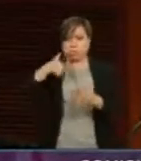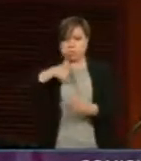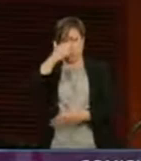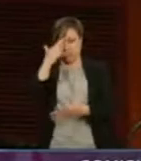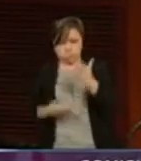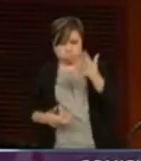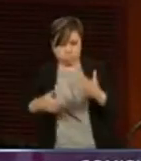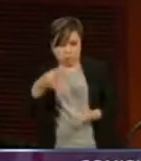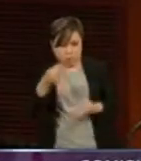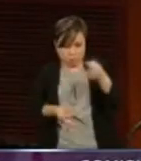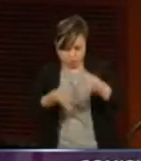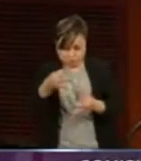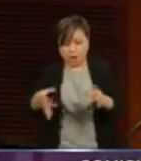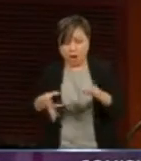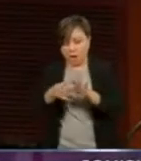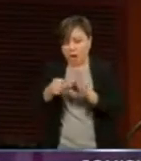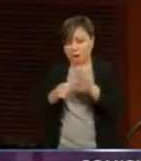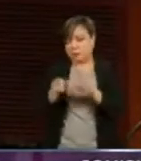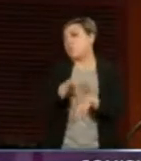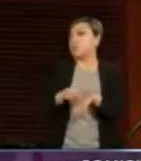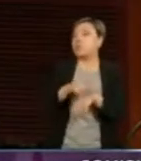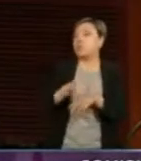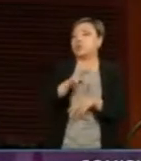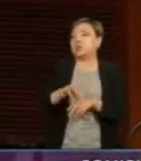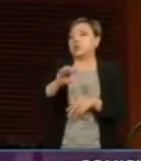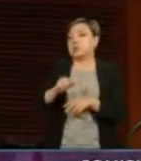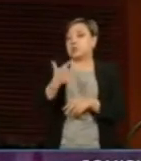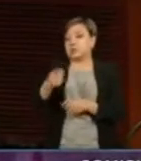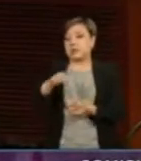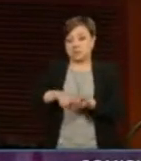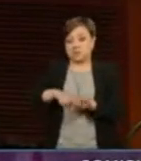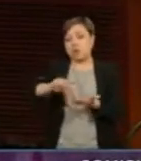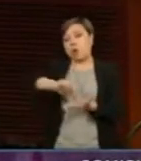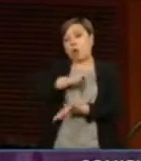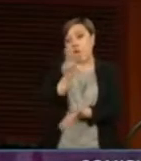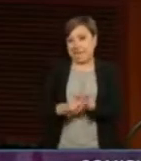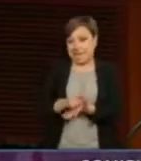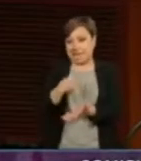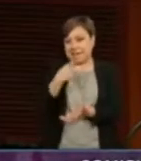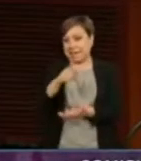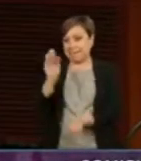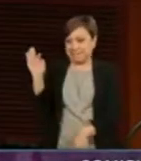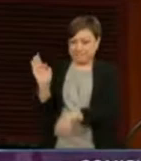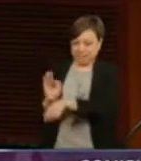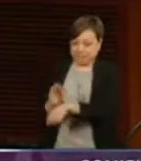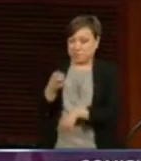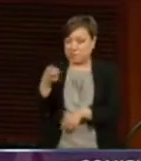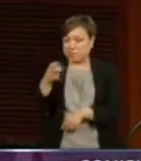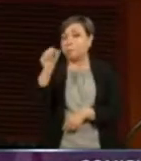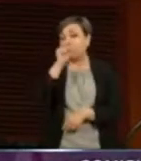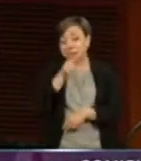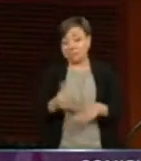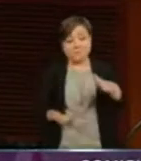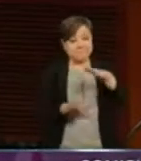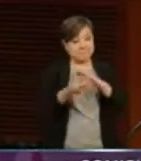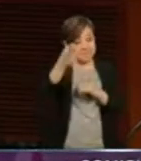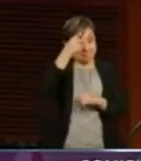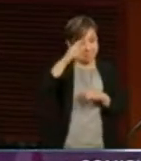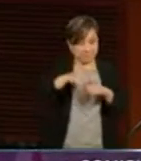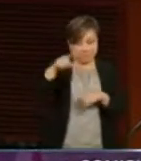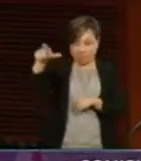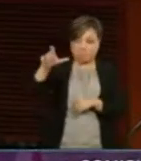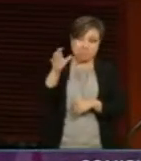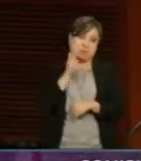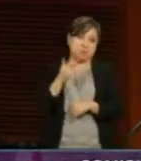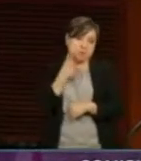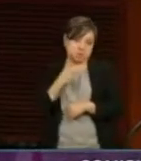se describe en el artículo 267 de la Ley de Amparo. Además, la propia mesa directiva en San Lázaro decidió